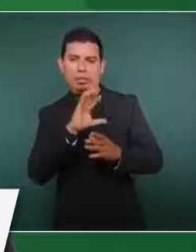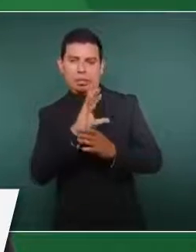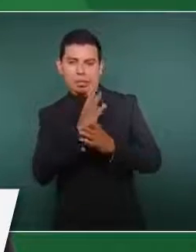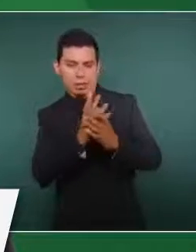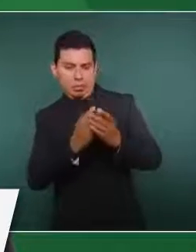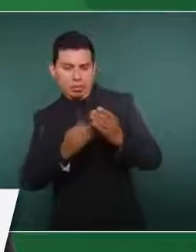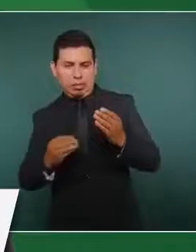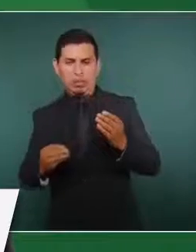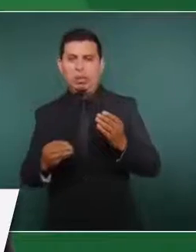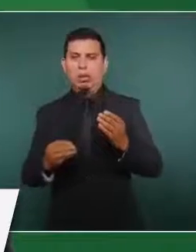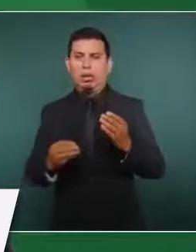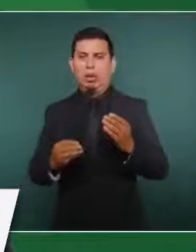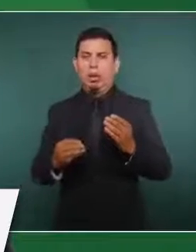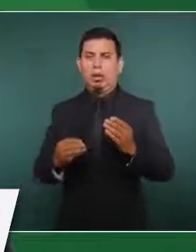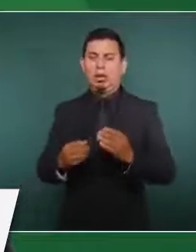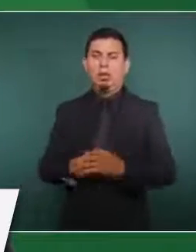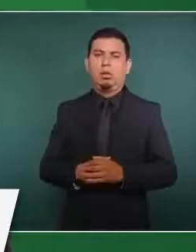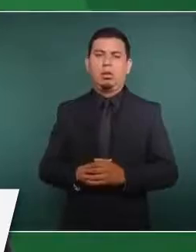hubo impunidad.